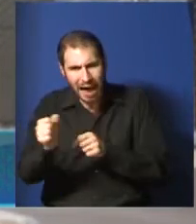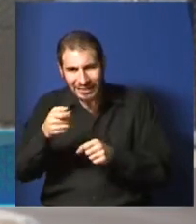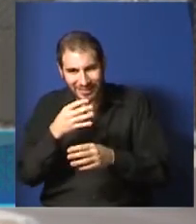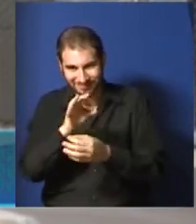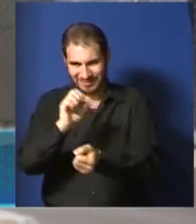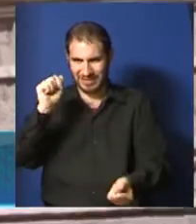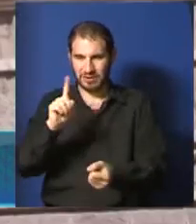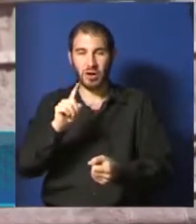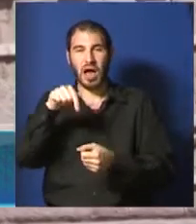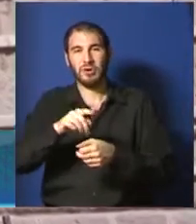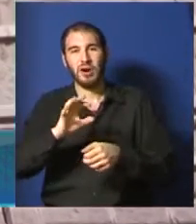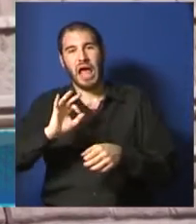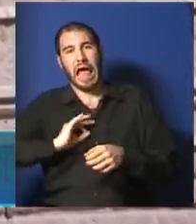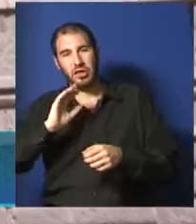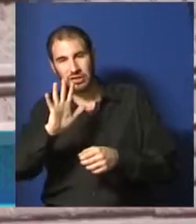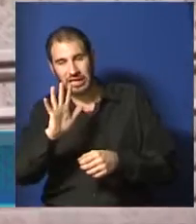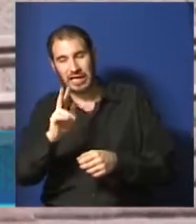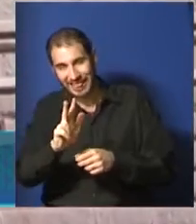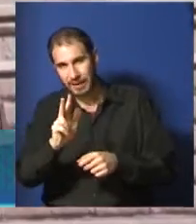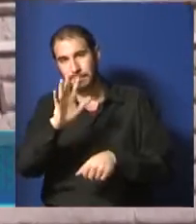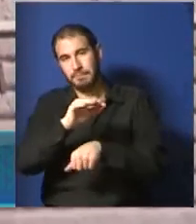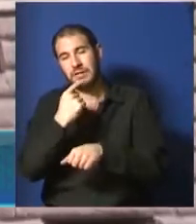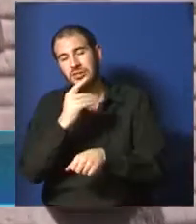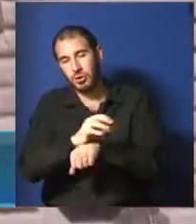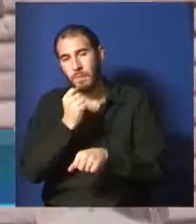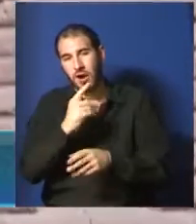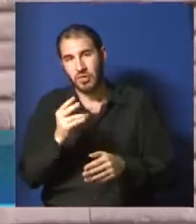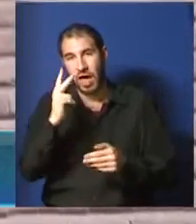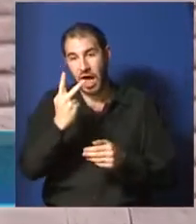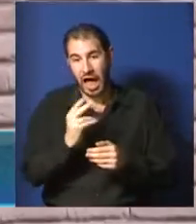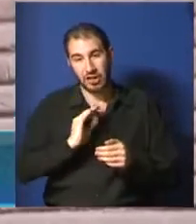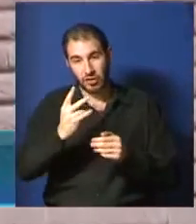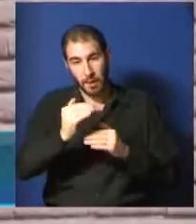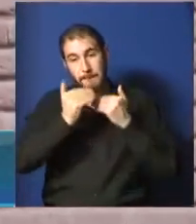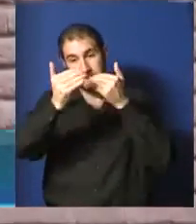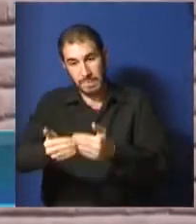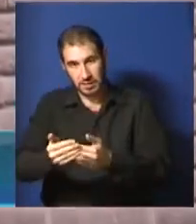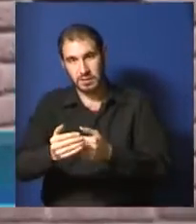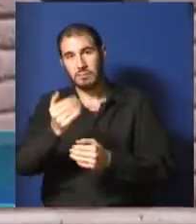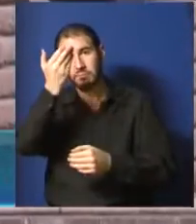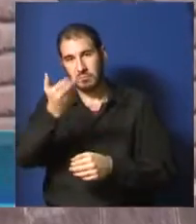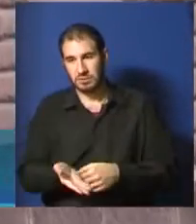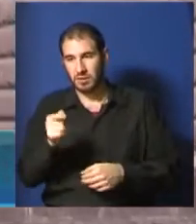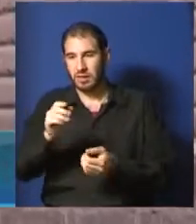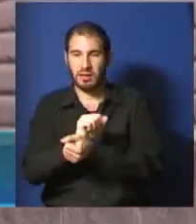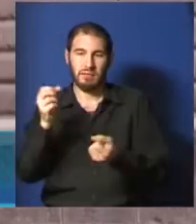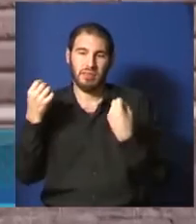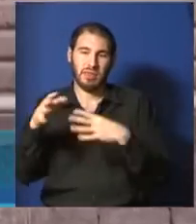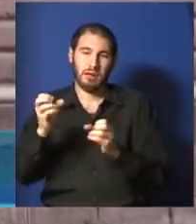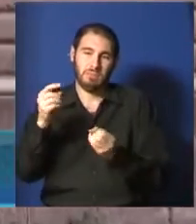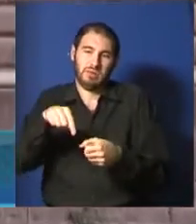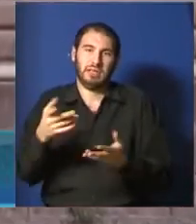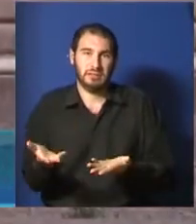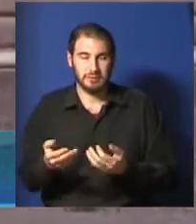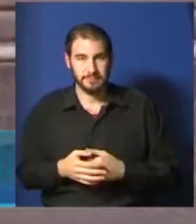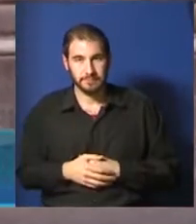cuando se han cumplido 3 años en prisión preventiva, se ha vencido los 2 años más la prórroga, y la persona se la ha dejado en libertad por eso. Es